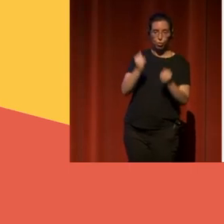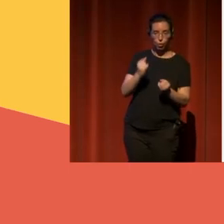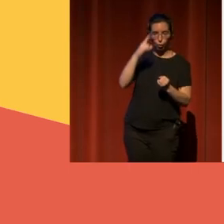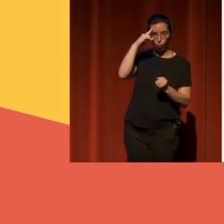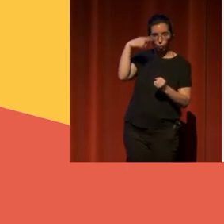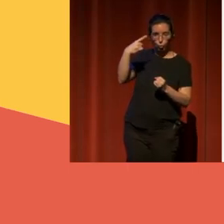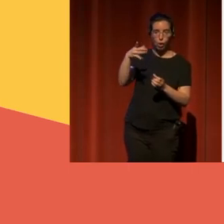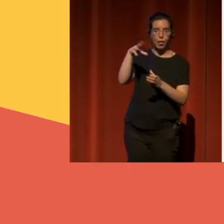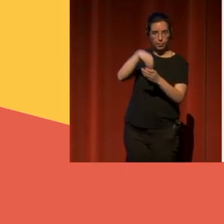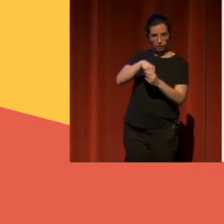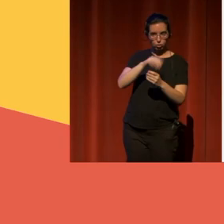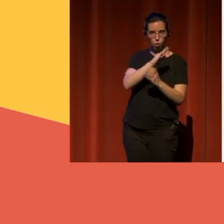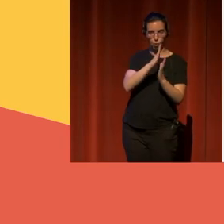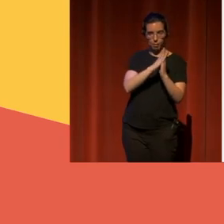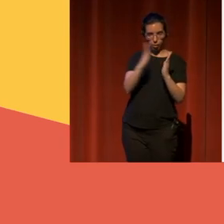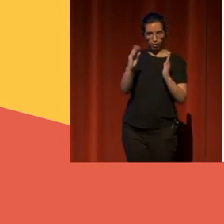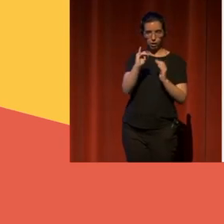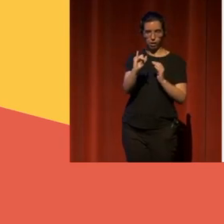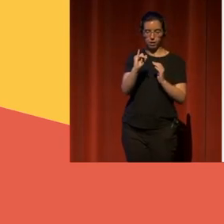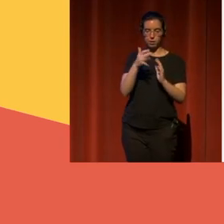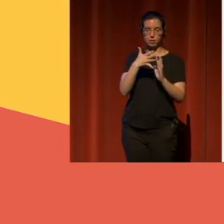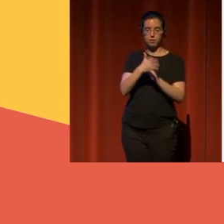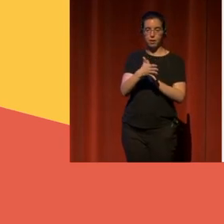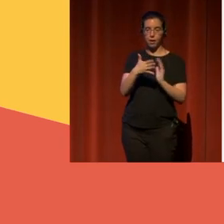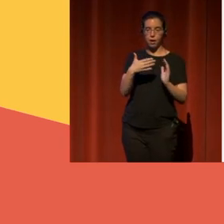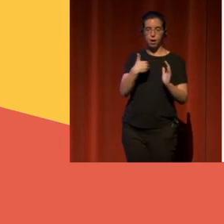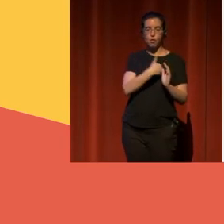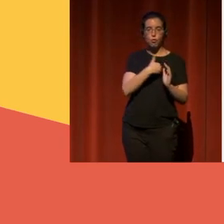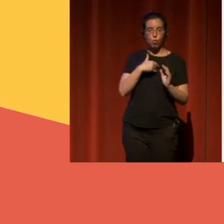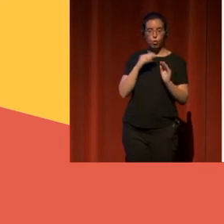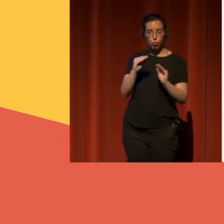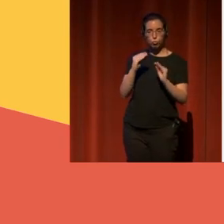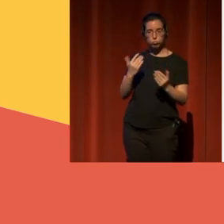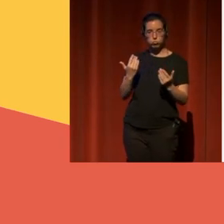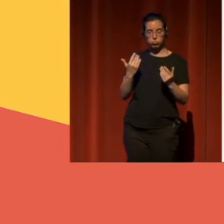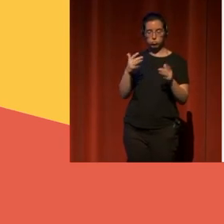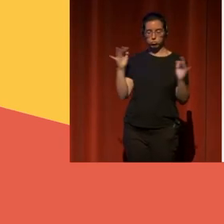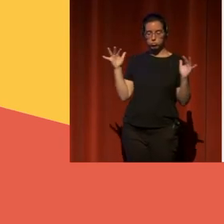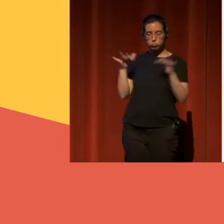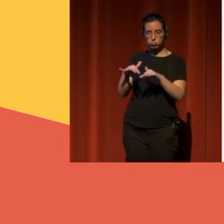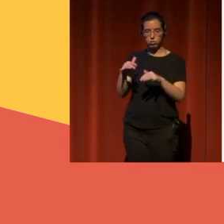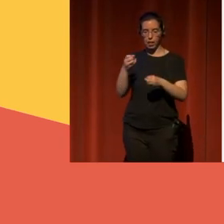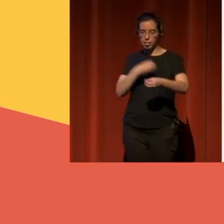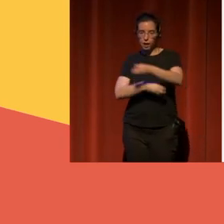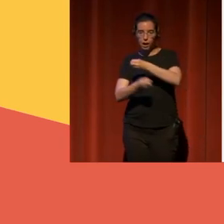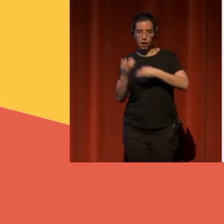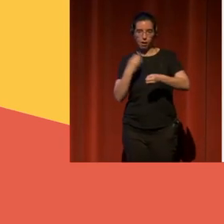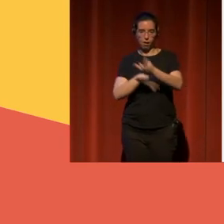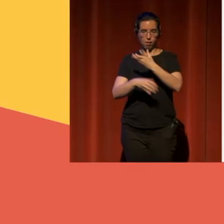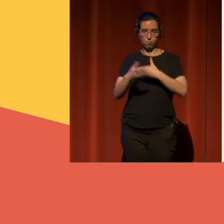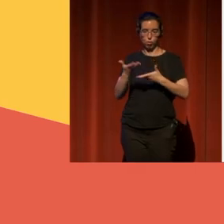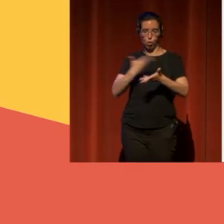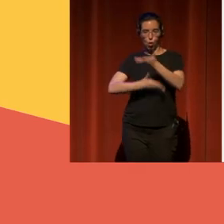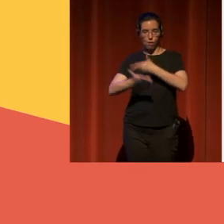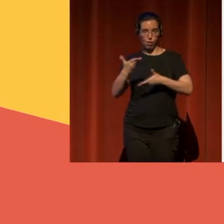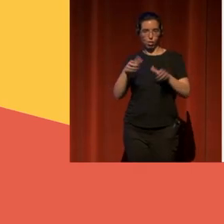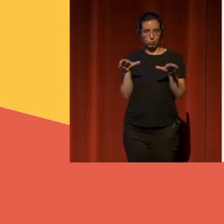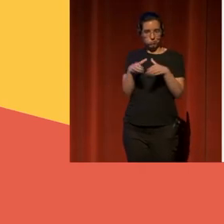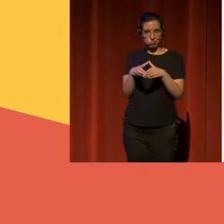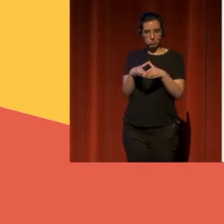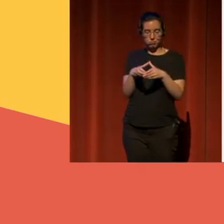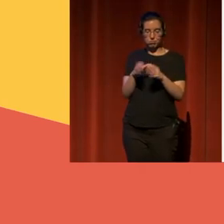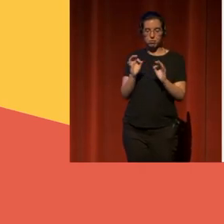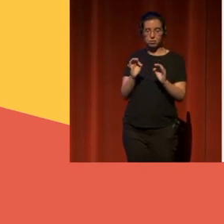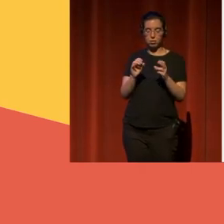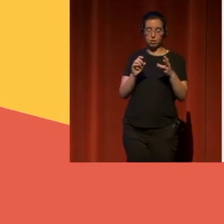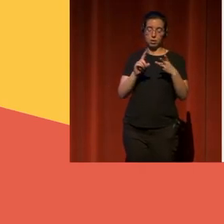bibliotecas, y pretende enfatizar la función de estas como espacios de encuentro, intercambio y colaboración de la comunidad. Finalmente, el